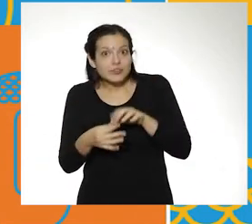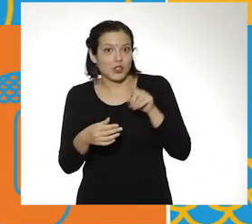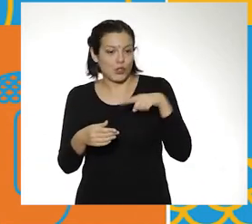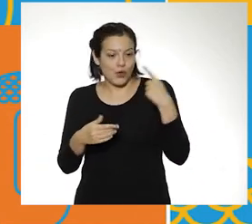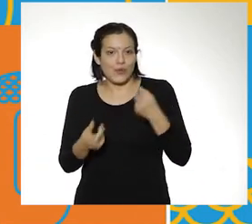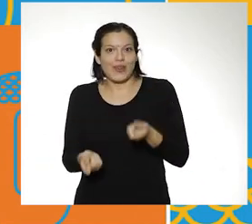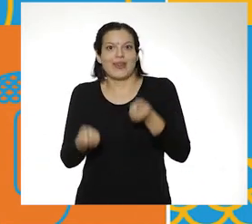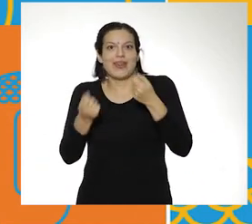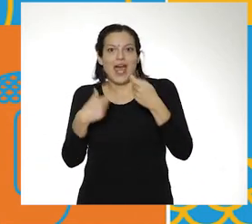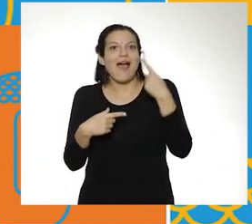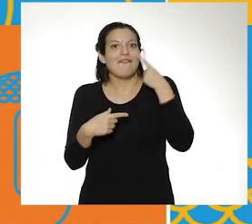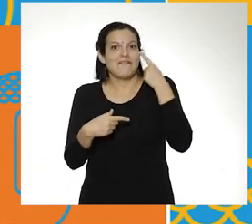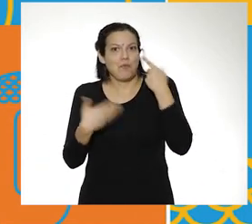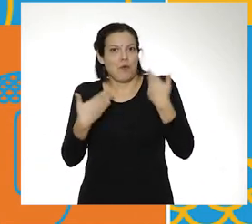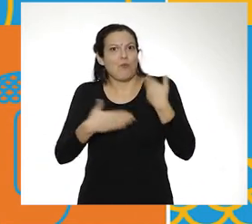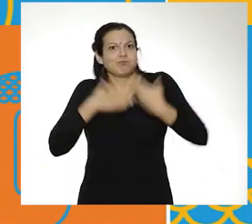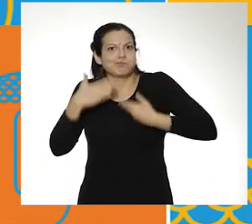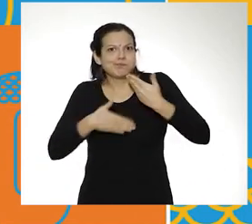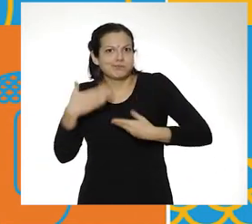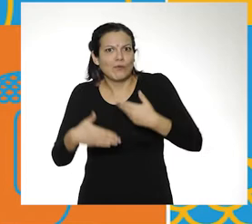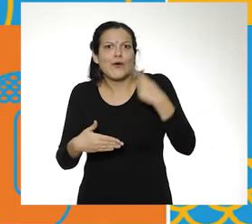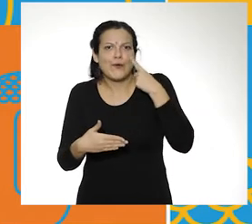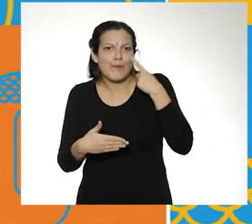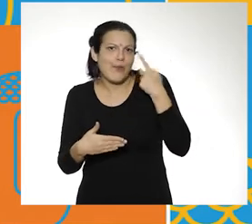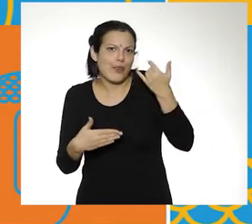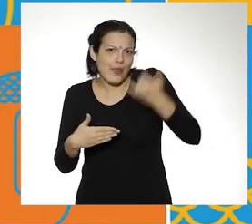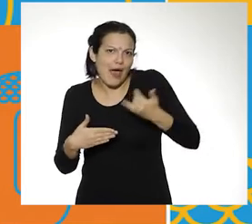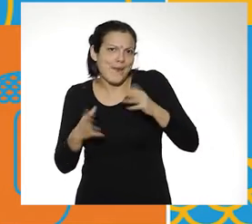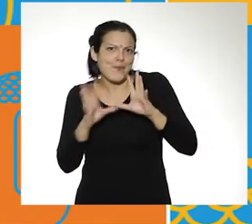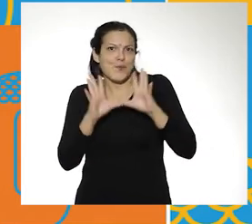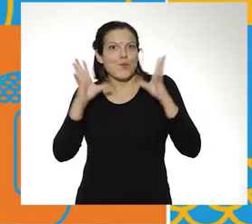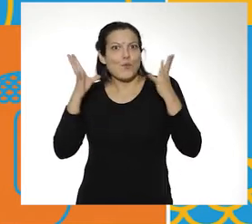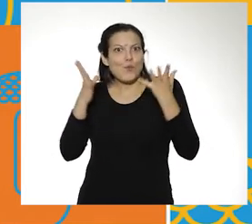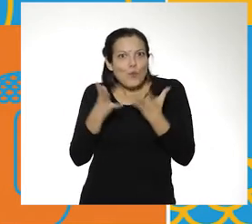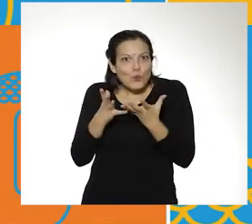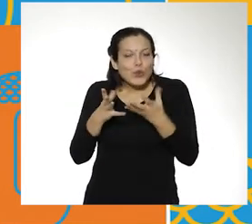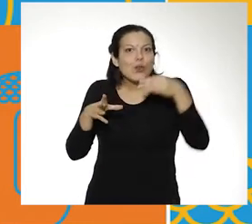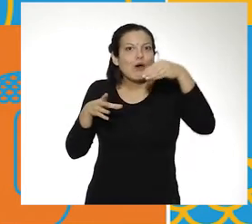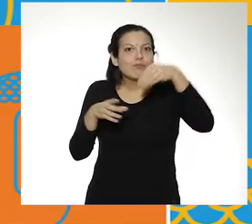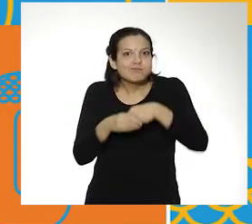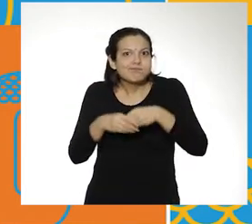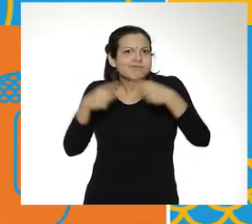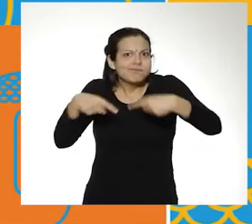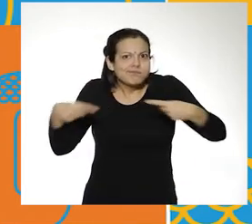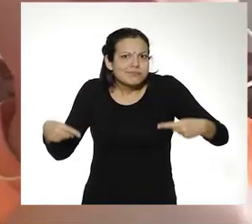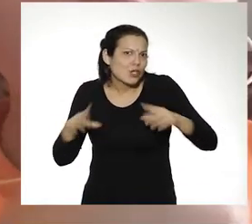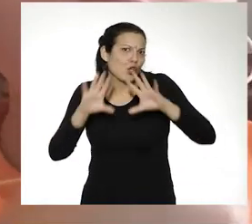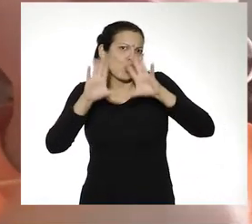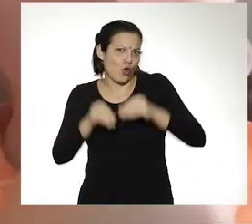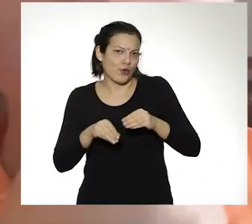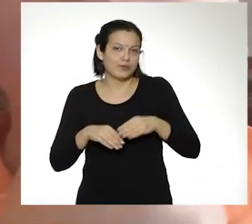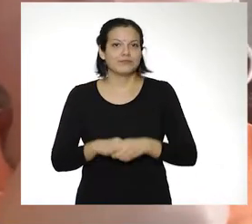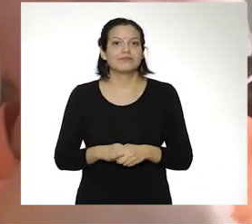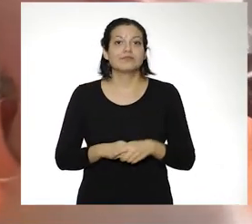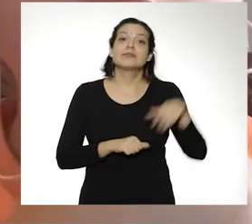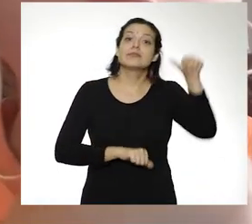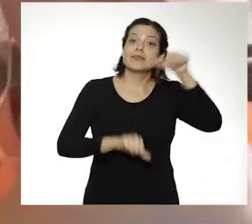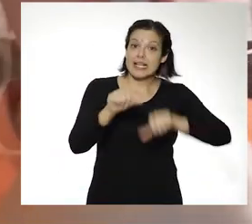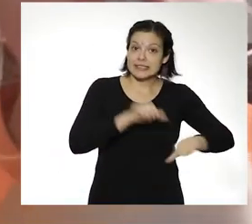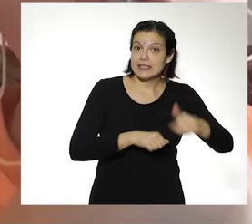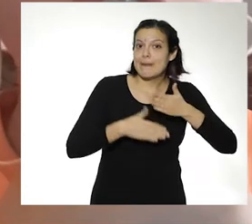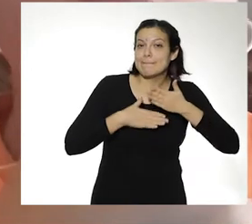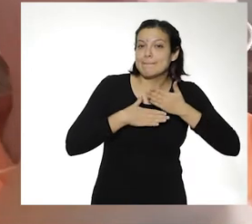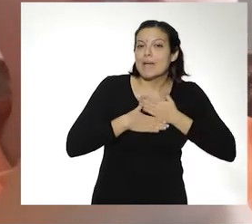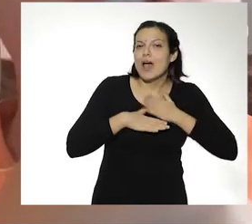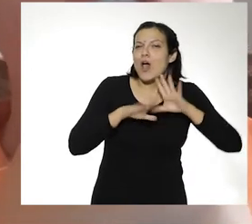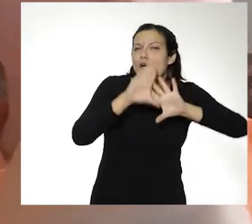y tenemos conocimiento sobre el mundo y sobre todo. La ciencia para mí es todo